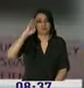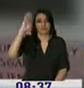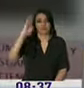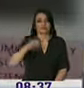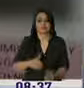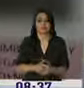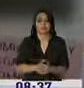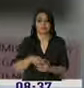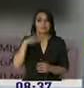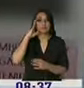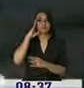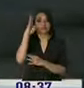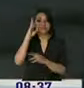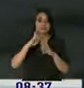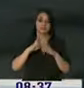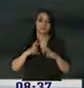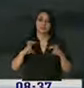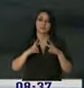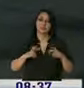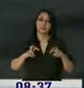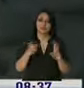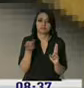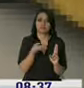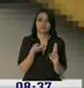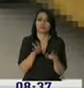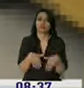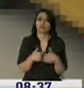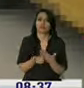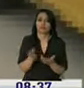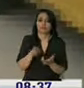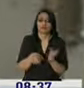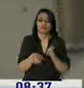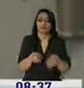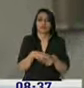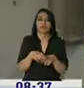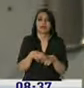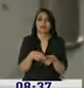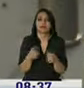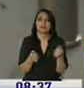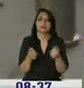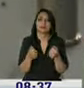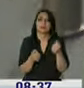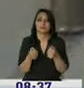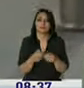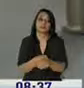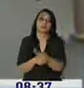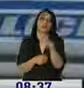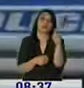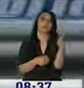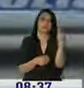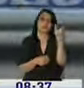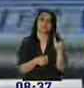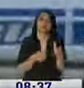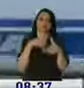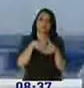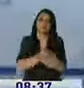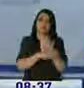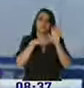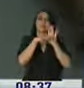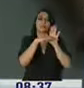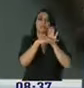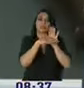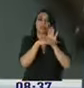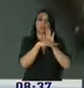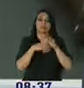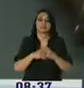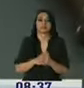primeras investigaciones, los supuestos delincuentes se movilizaban en un taxi y otros de los individuos dentro de la entidad bancaria. Se